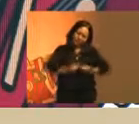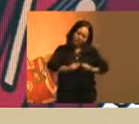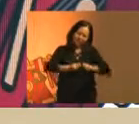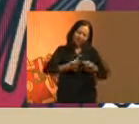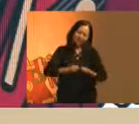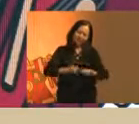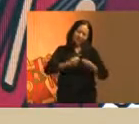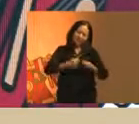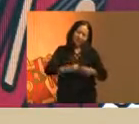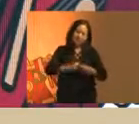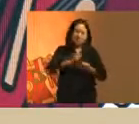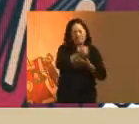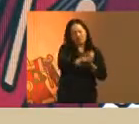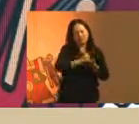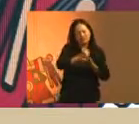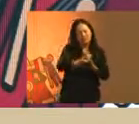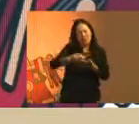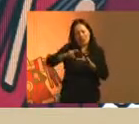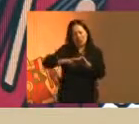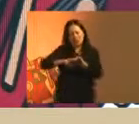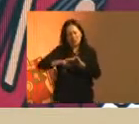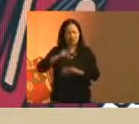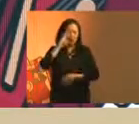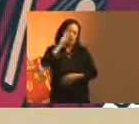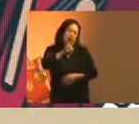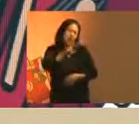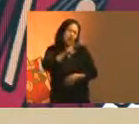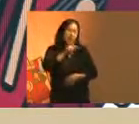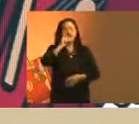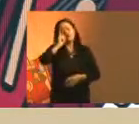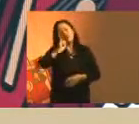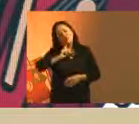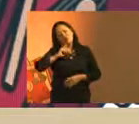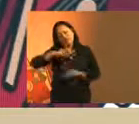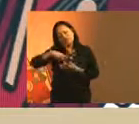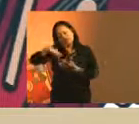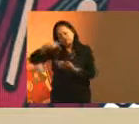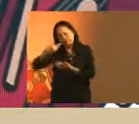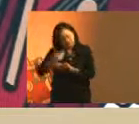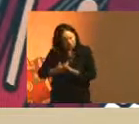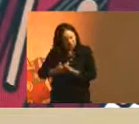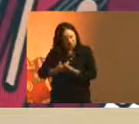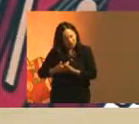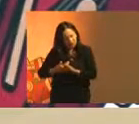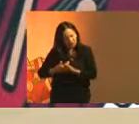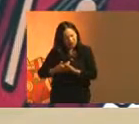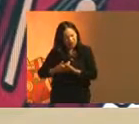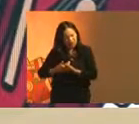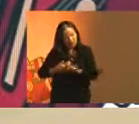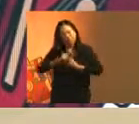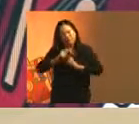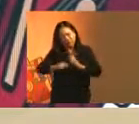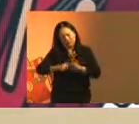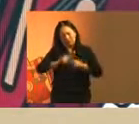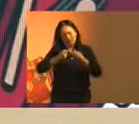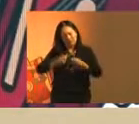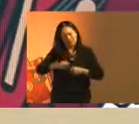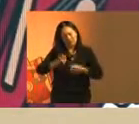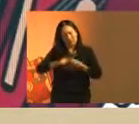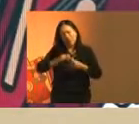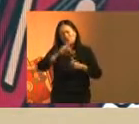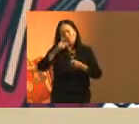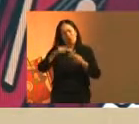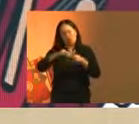azules y negros y vio una mujer quebrarse para cumplir con su adeudo en los surcos del tejido como hilo